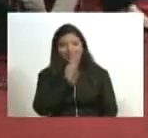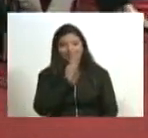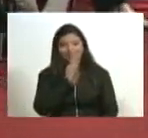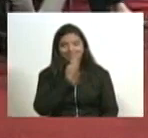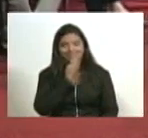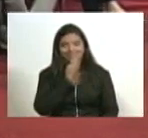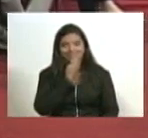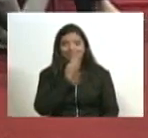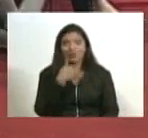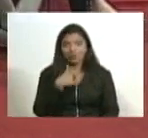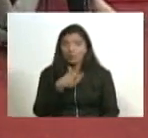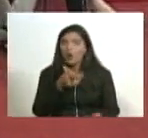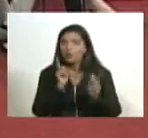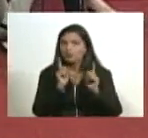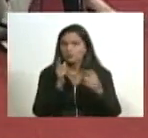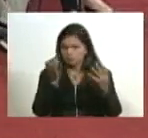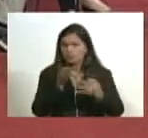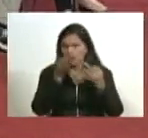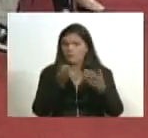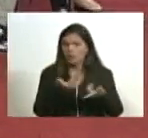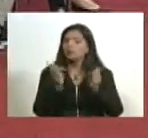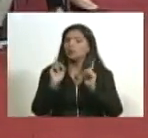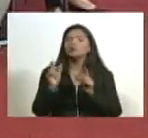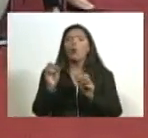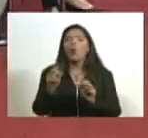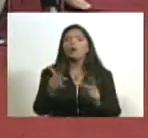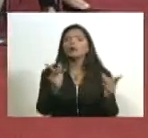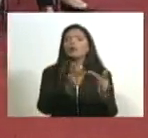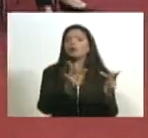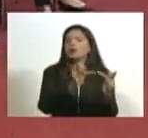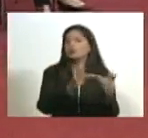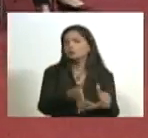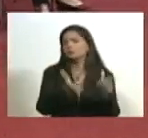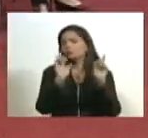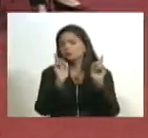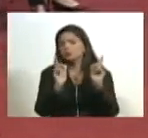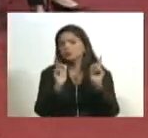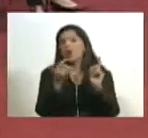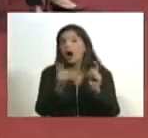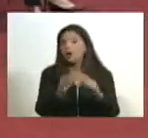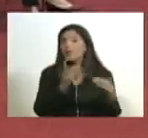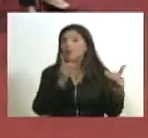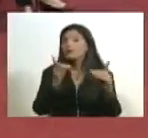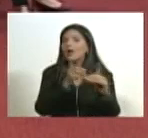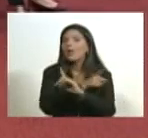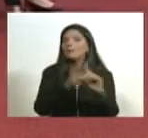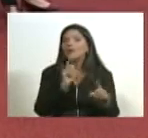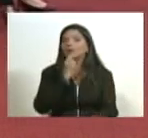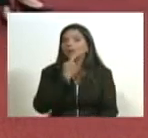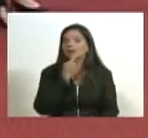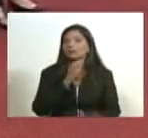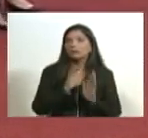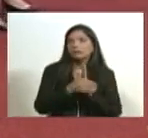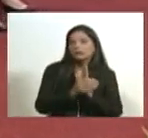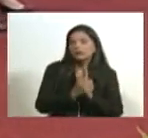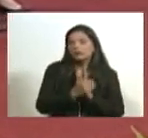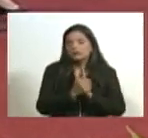Yo los autorizo permanentemente. Múltiples. Tenemos un diálogo, pero secreto, tapareado.